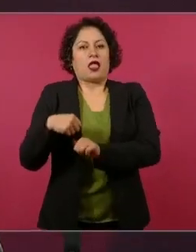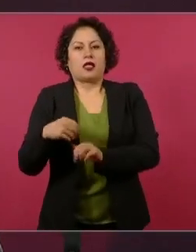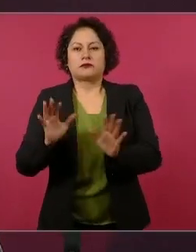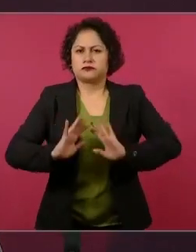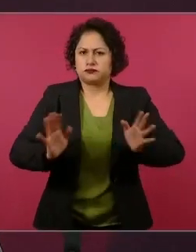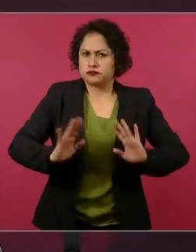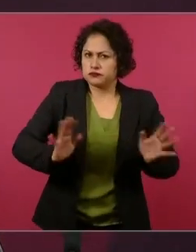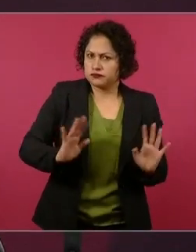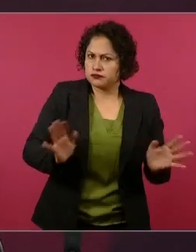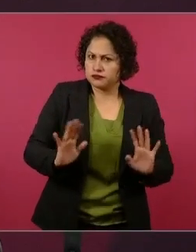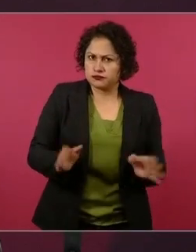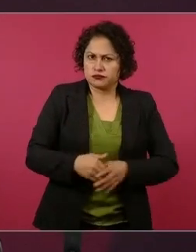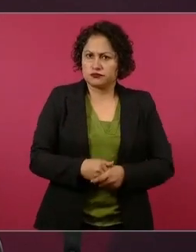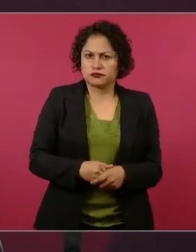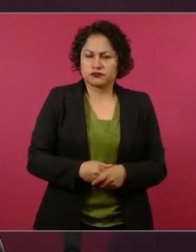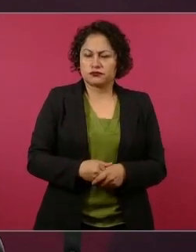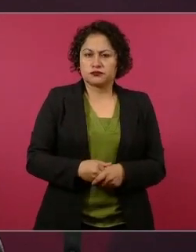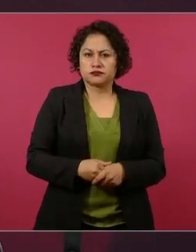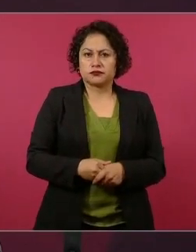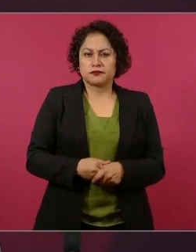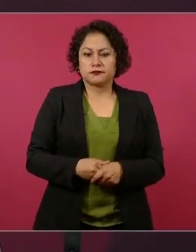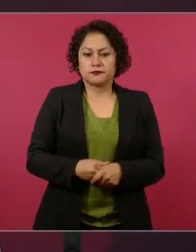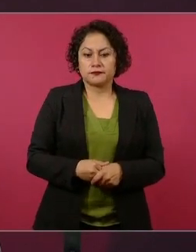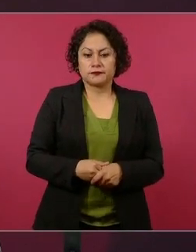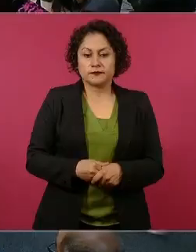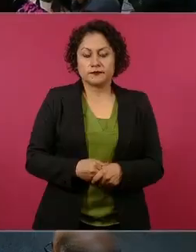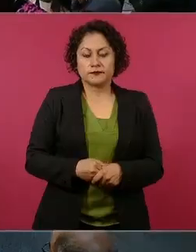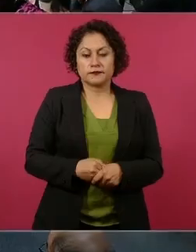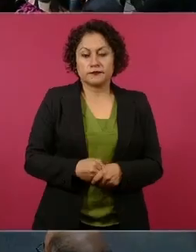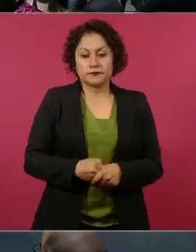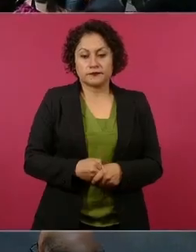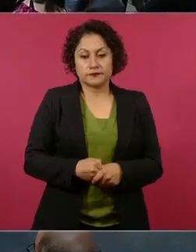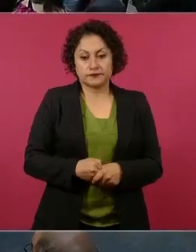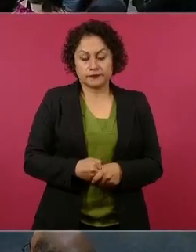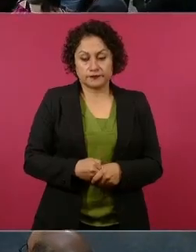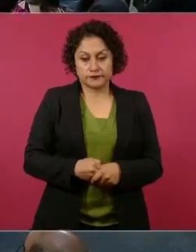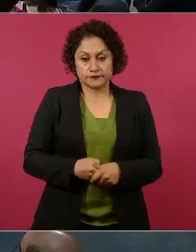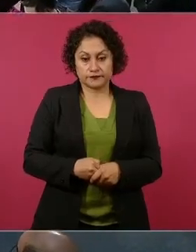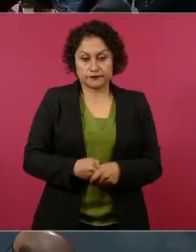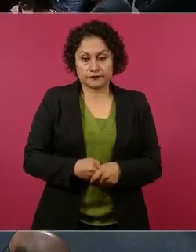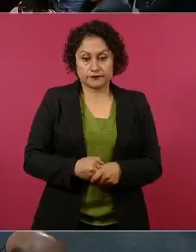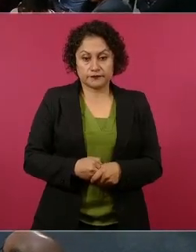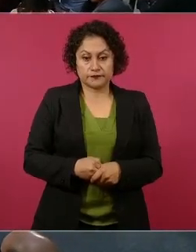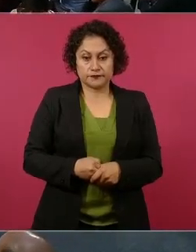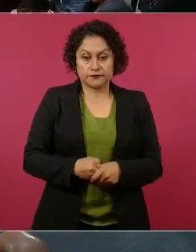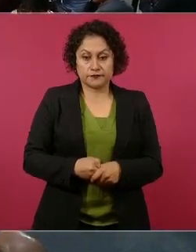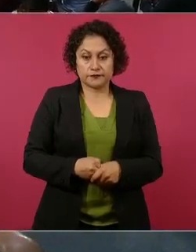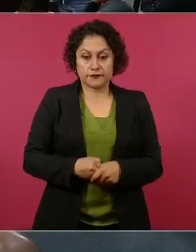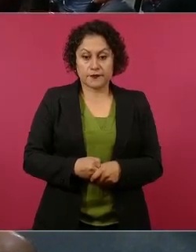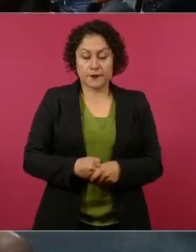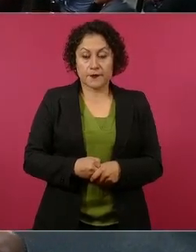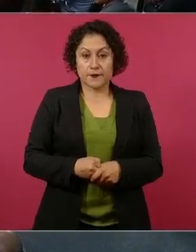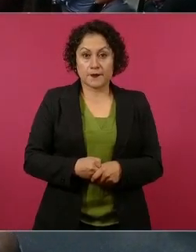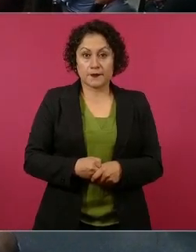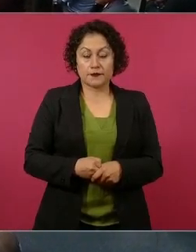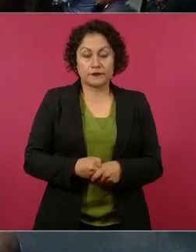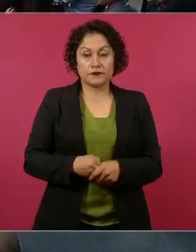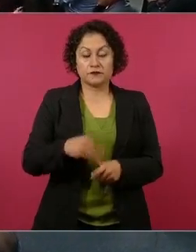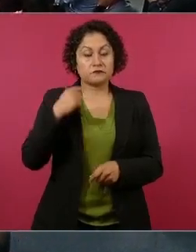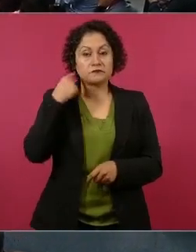Como se decía antes. Presidente, en Acapulco ya la gente pues está volviendo a salir a las calles porque están pendientes 50